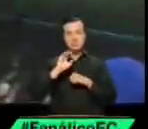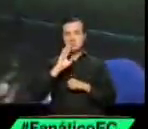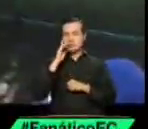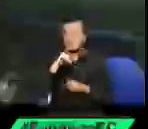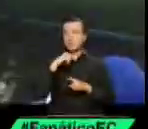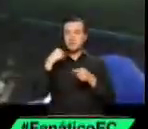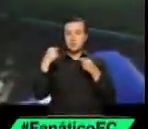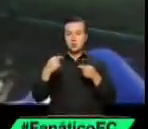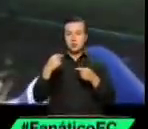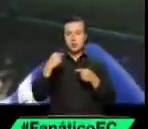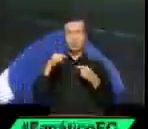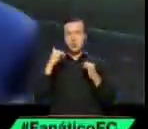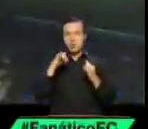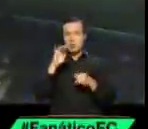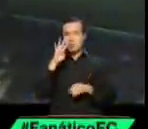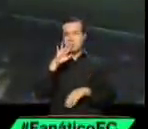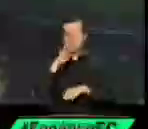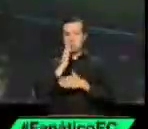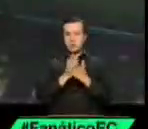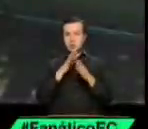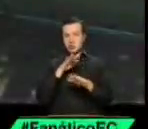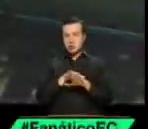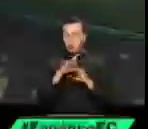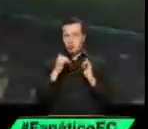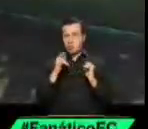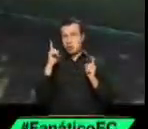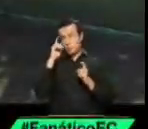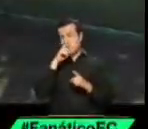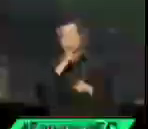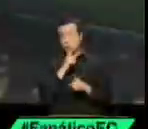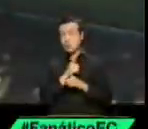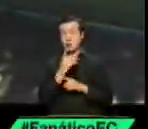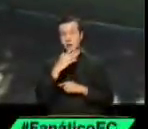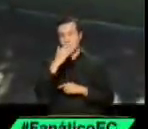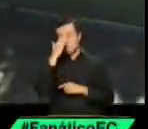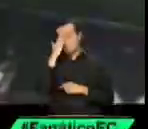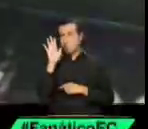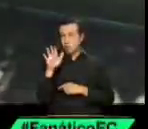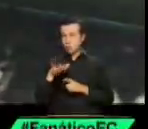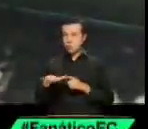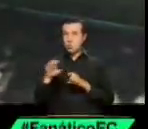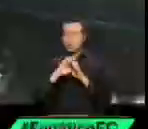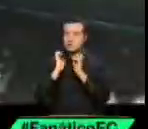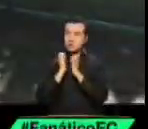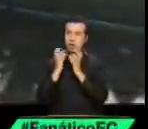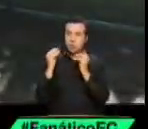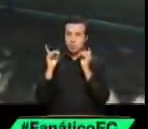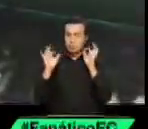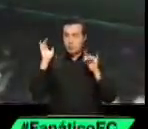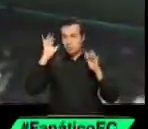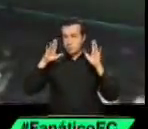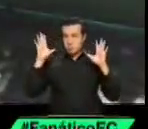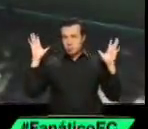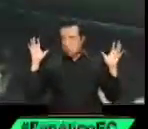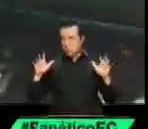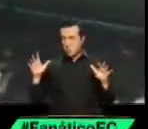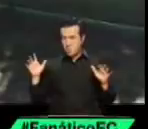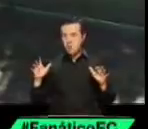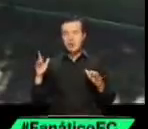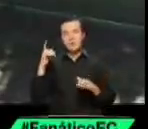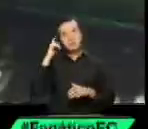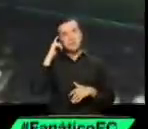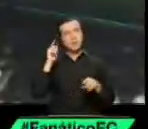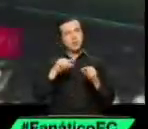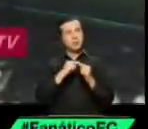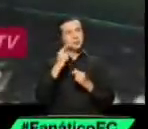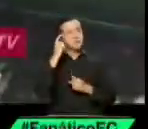partido del domingo a las 4:30 de la tarde? No, un partido complicado, sabemos que ellos están en su casa con su gente, van a salir y creo que el grupo